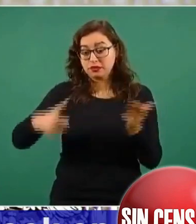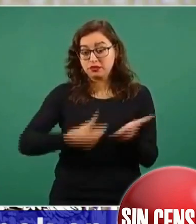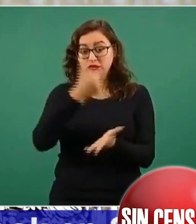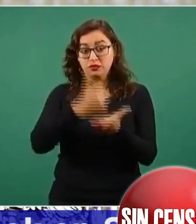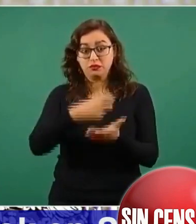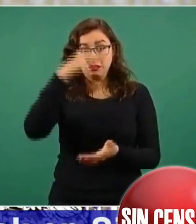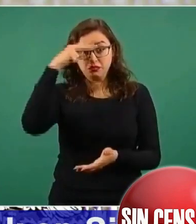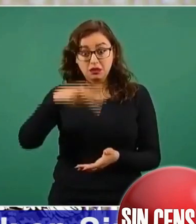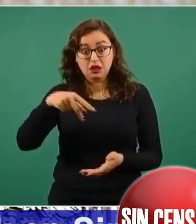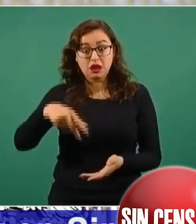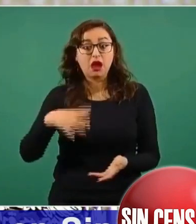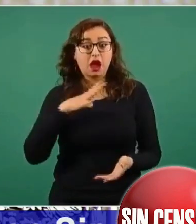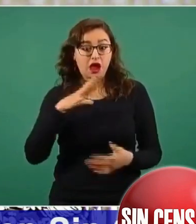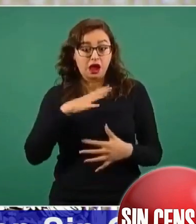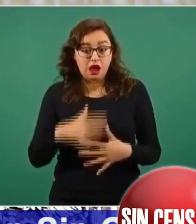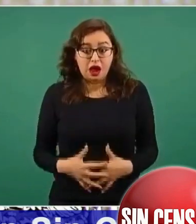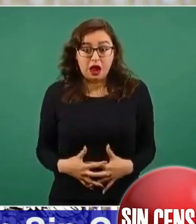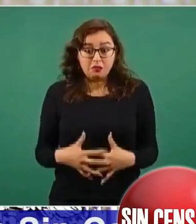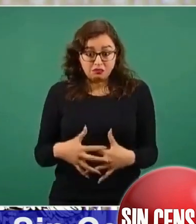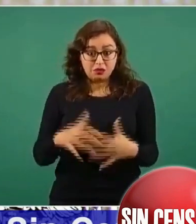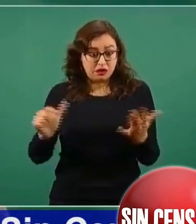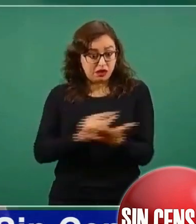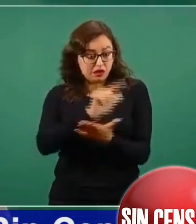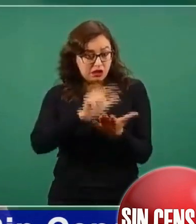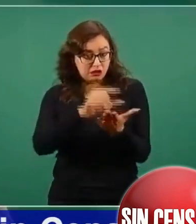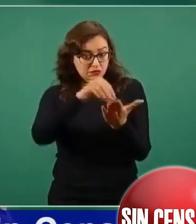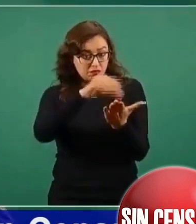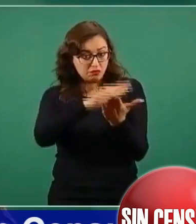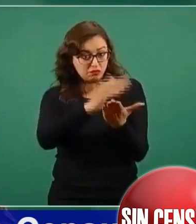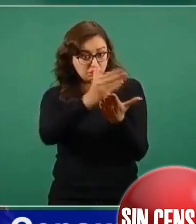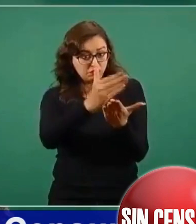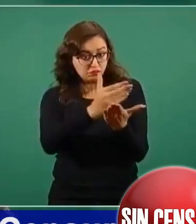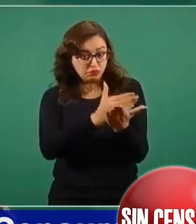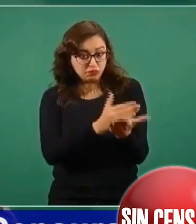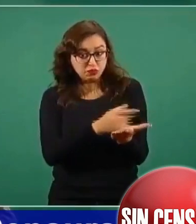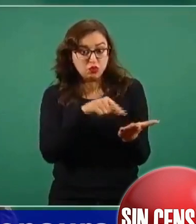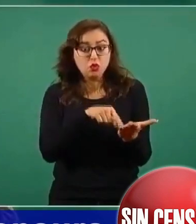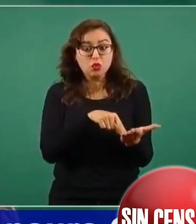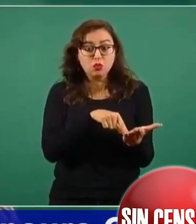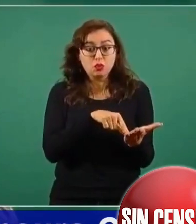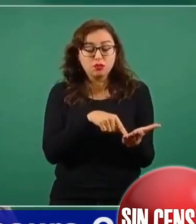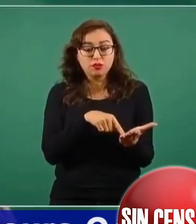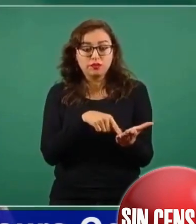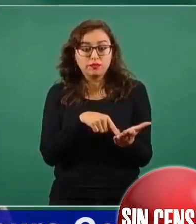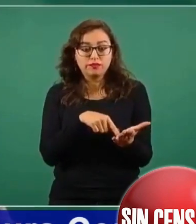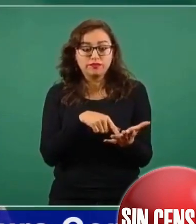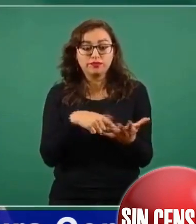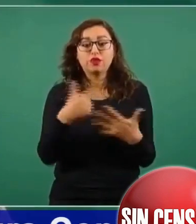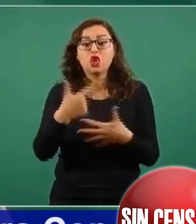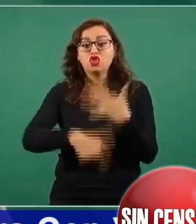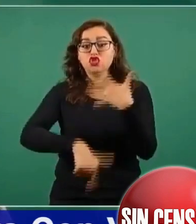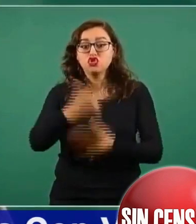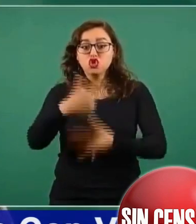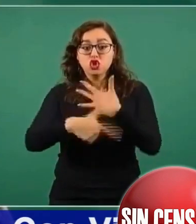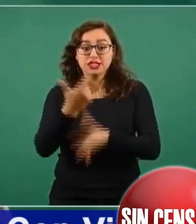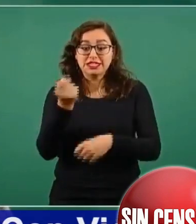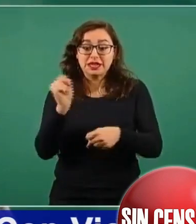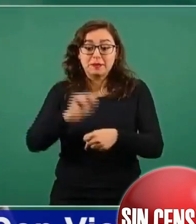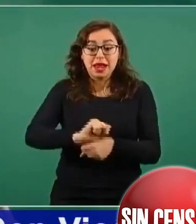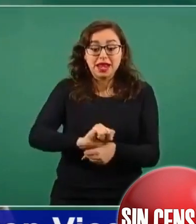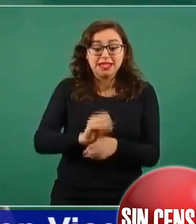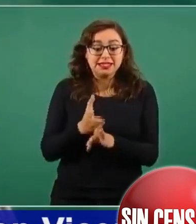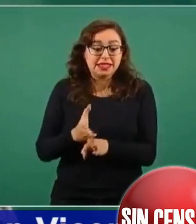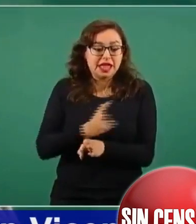tipificado, pero sigue tipificado después de las 12 semanas de embarazo.